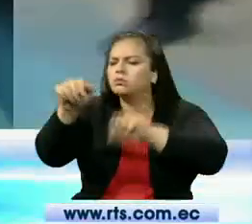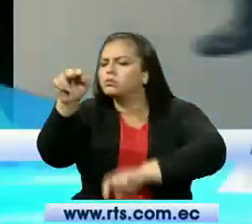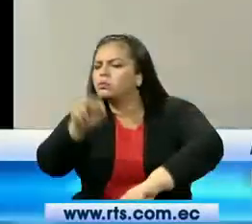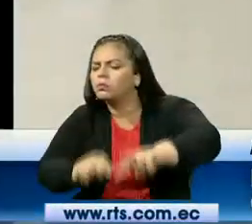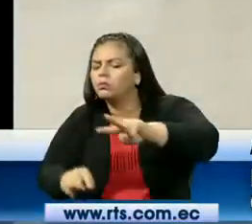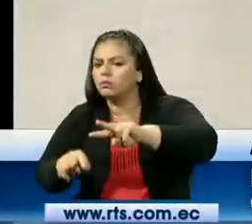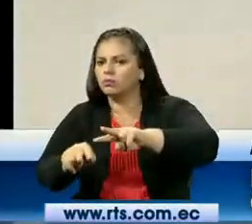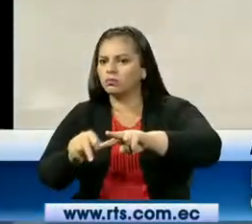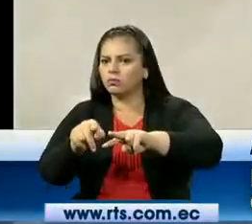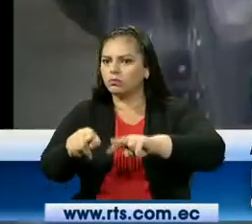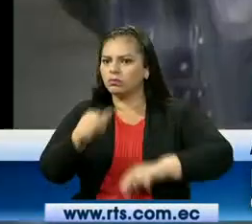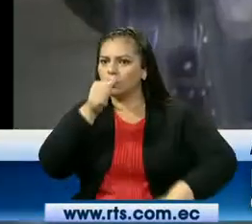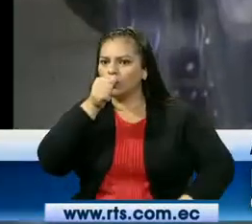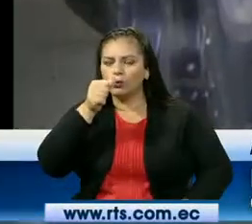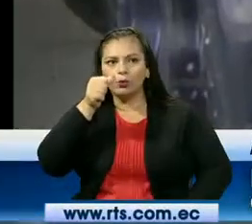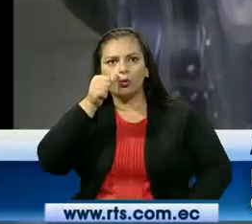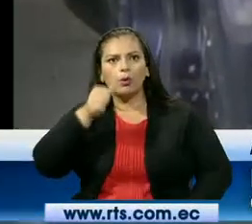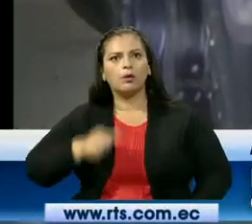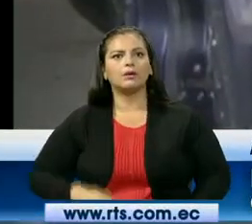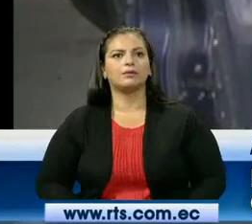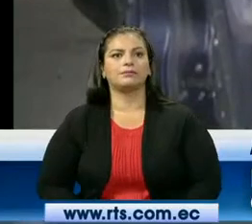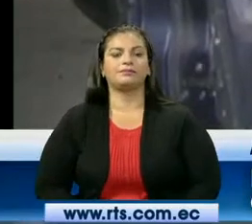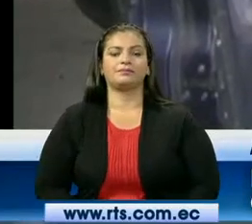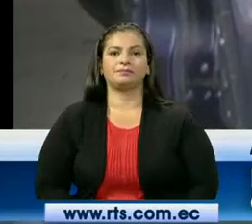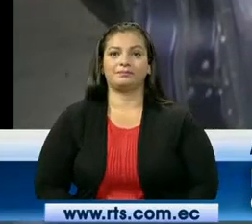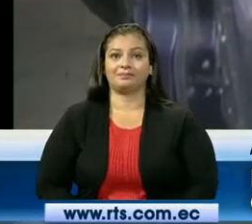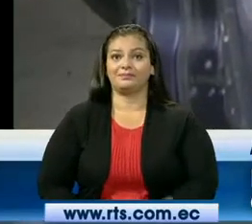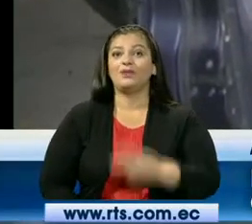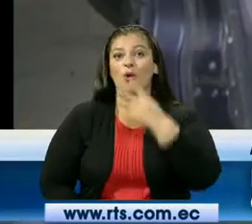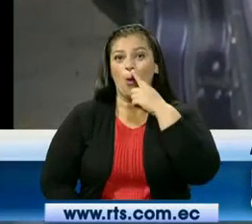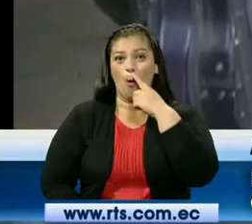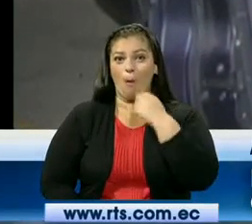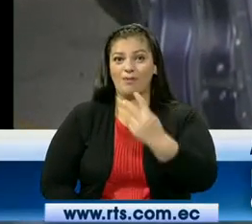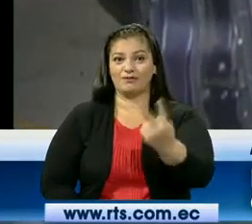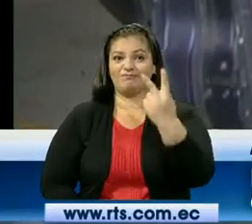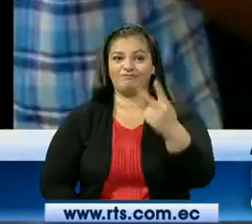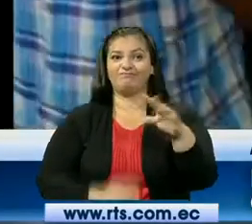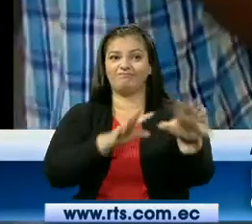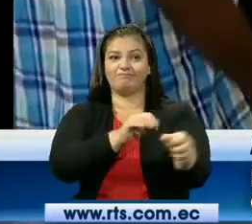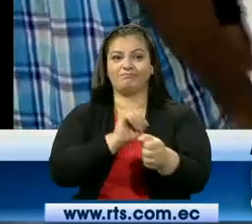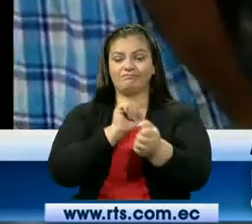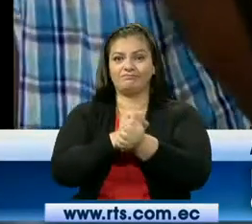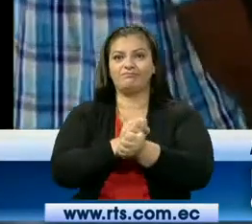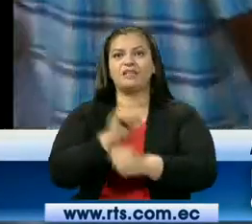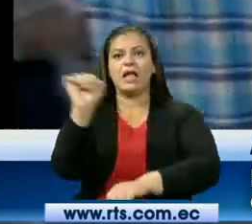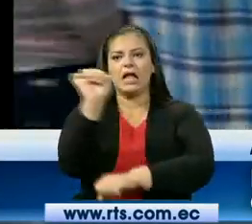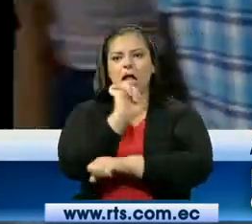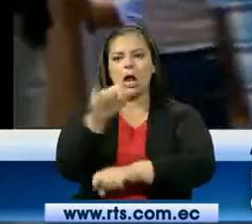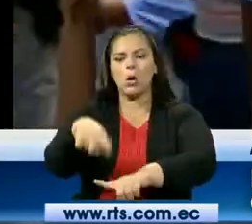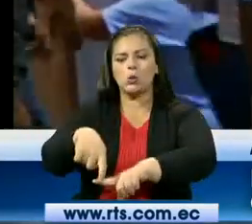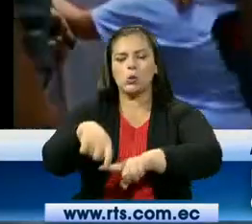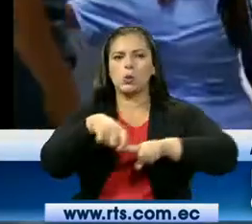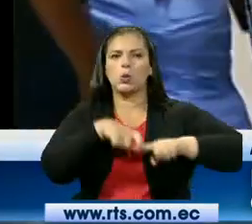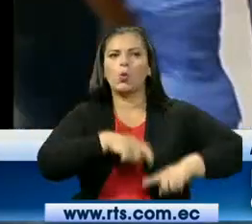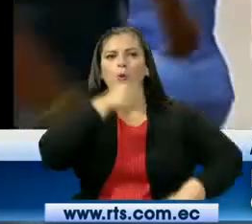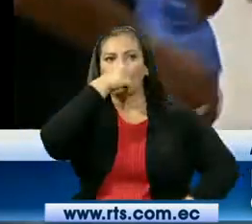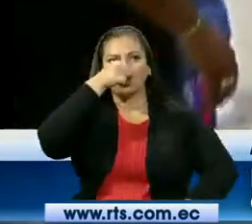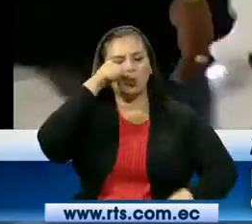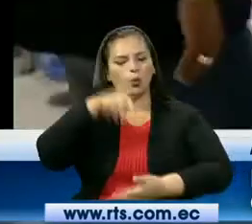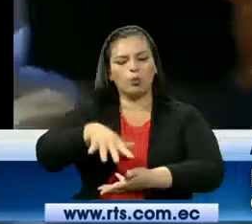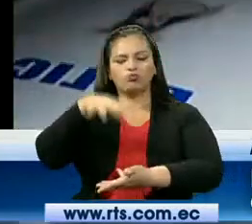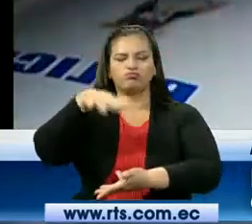Dos hombres aprehendidos, un auto y varios kilos de droga decomisados fue el resultado de un